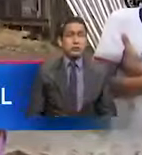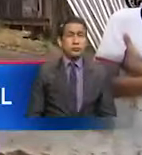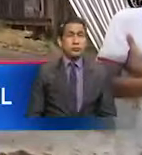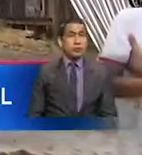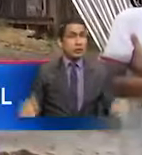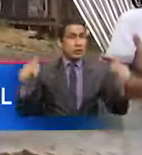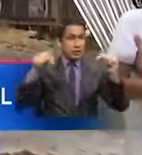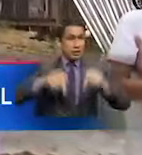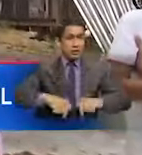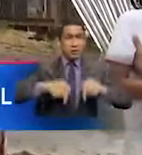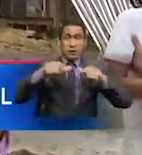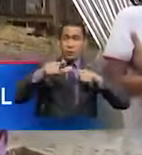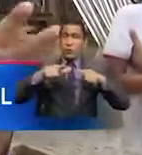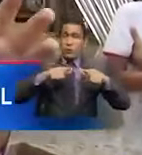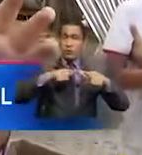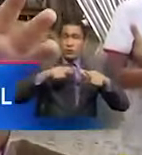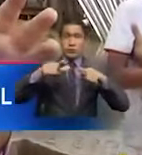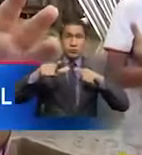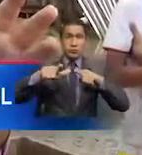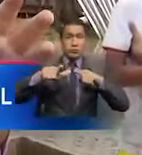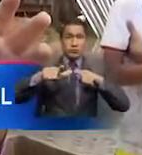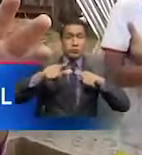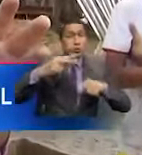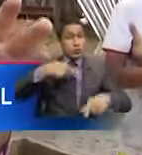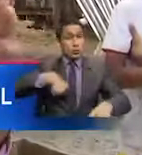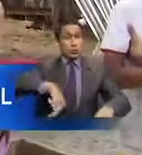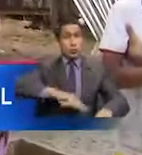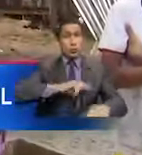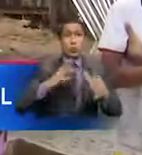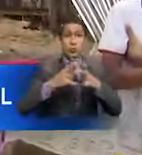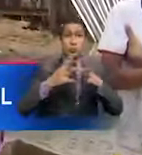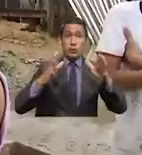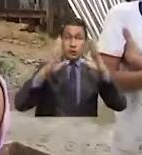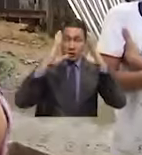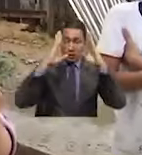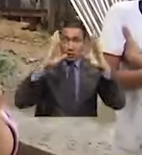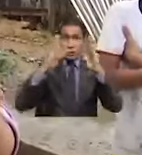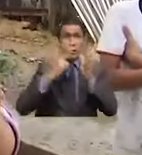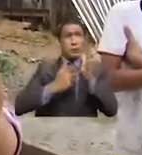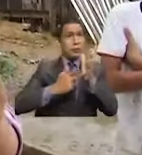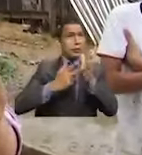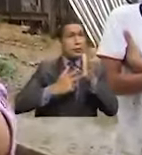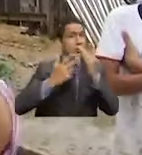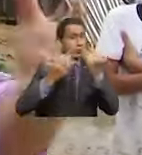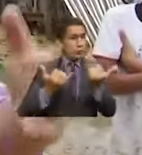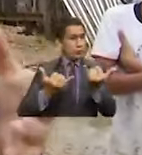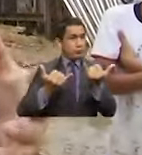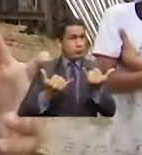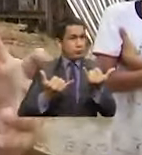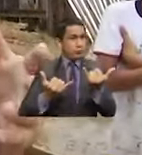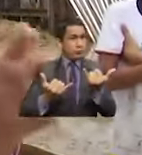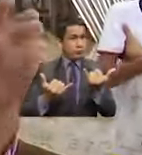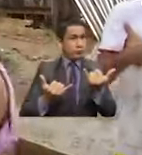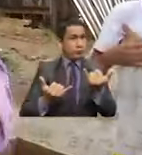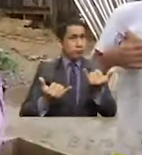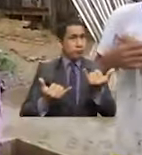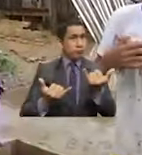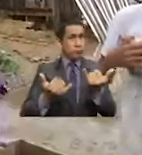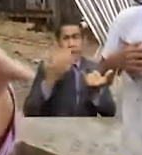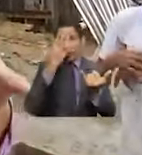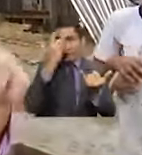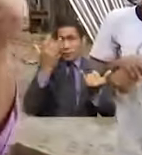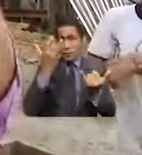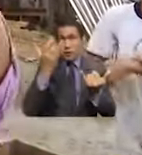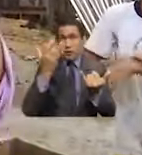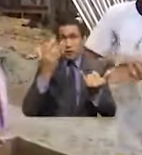sitio, Pozorja. Vamos a estar, por supuesto, pendientes de lo que ocurra en los próximos minutos, de lo que se genere en los próximos minutos, porque también,